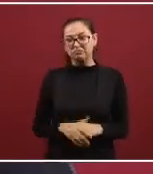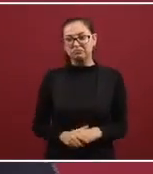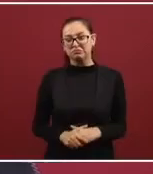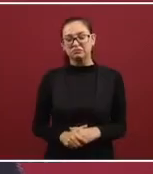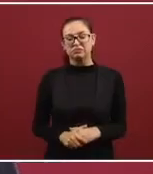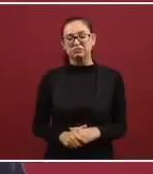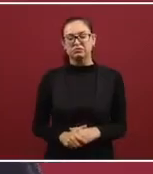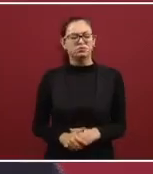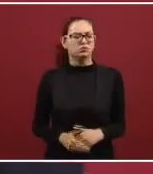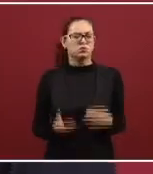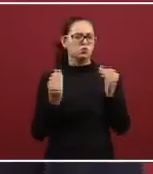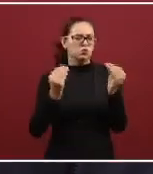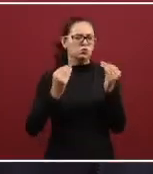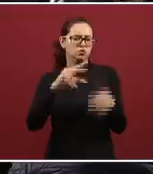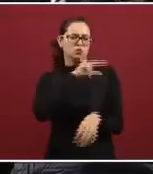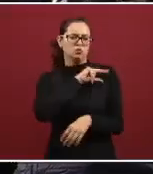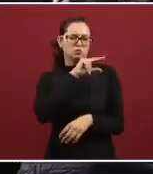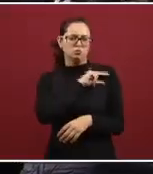Recibieron las concesiones